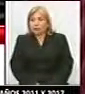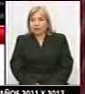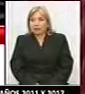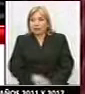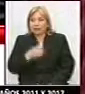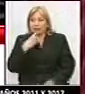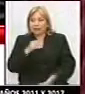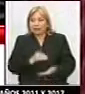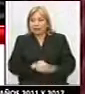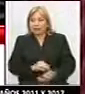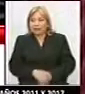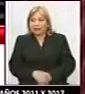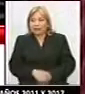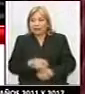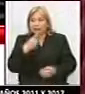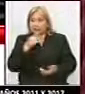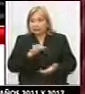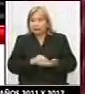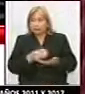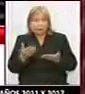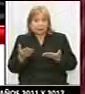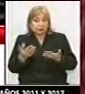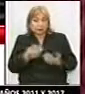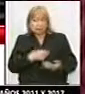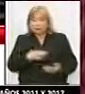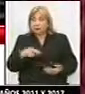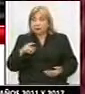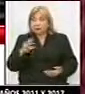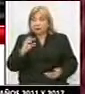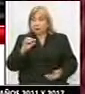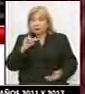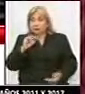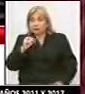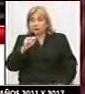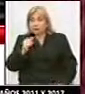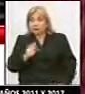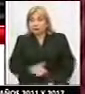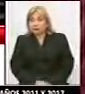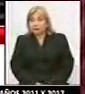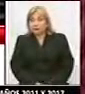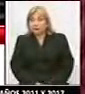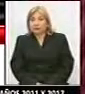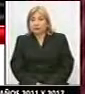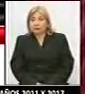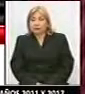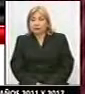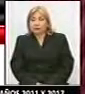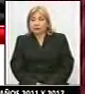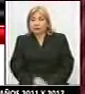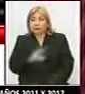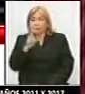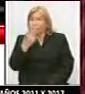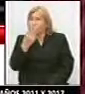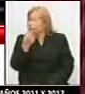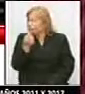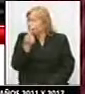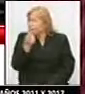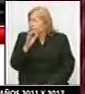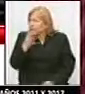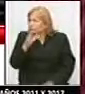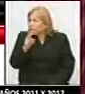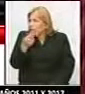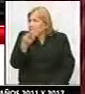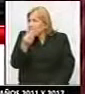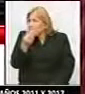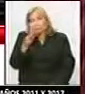Sí. De ahí pasé a ser presidente regional, cuando teníamos la denominación como presidente, de 2011 al 2014,